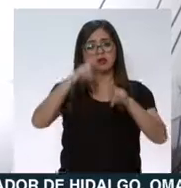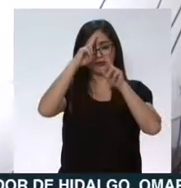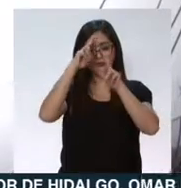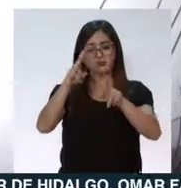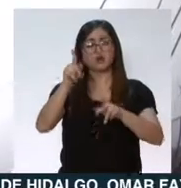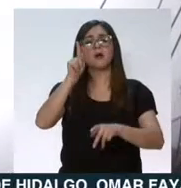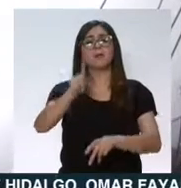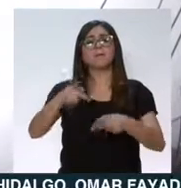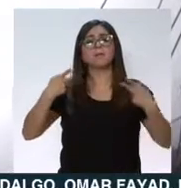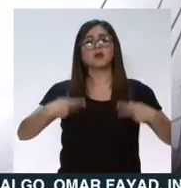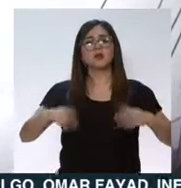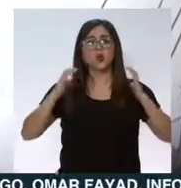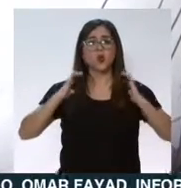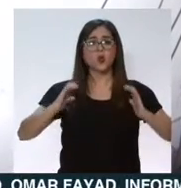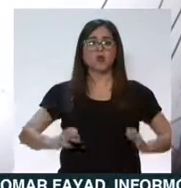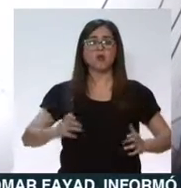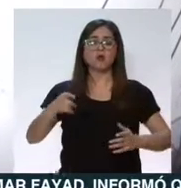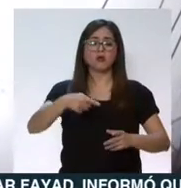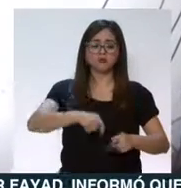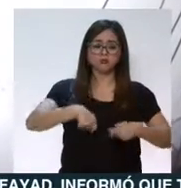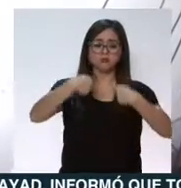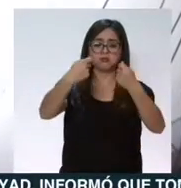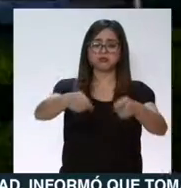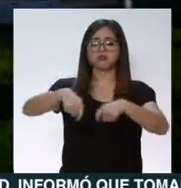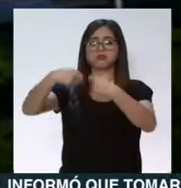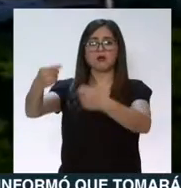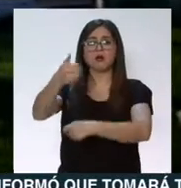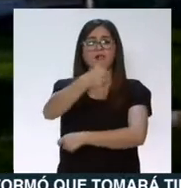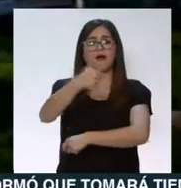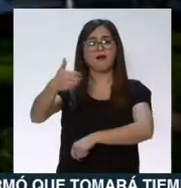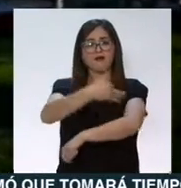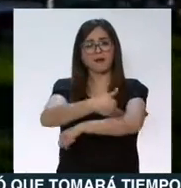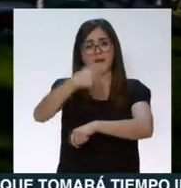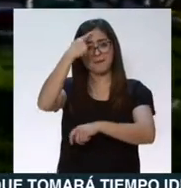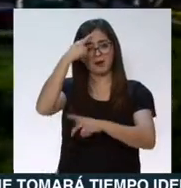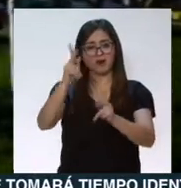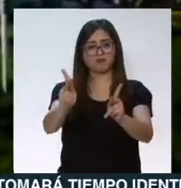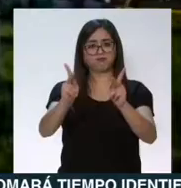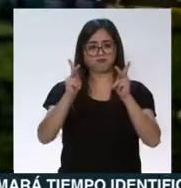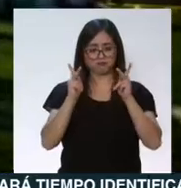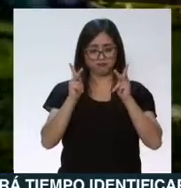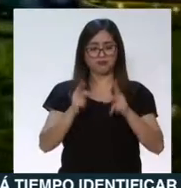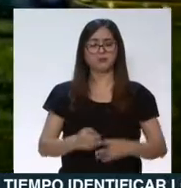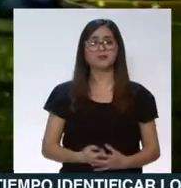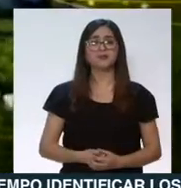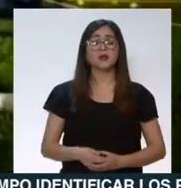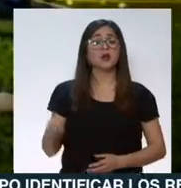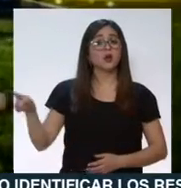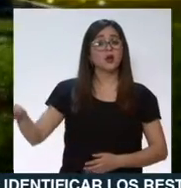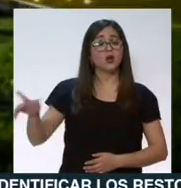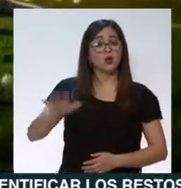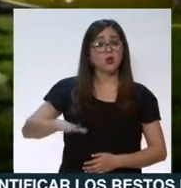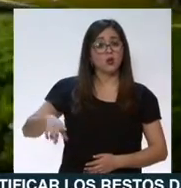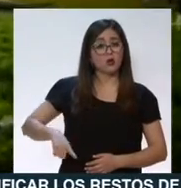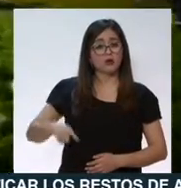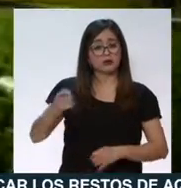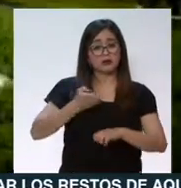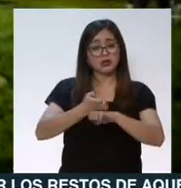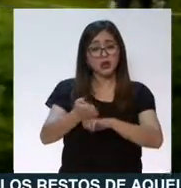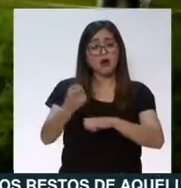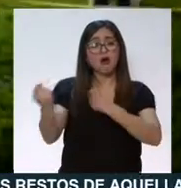ya fueron entregados a los familiares. El gobernador del estado indicó que en la zona se localizaron varios